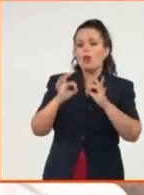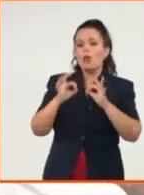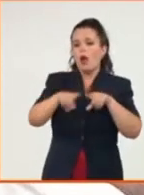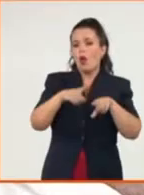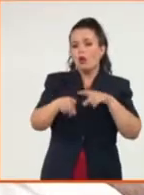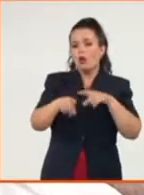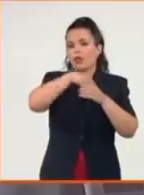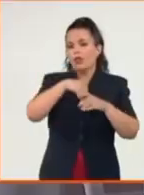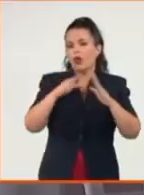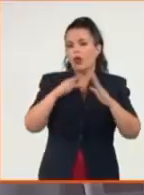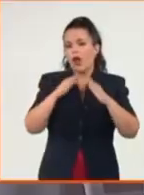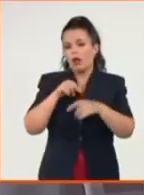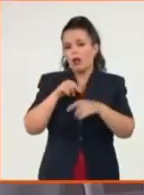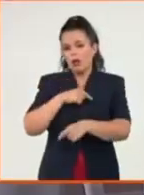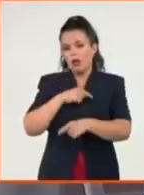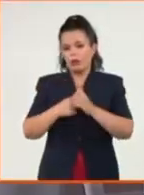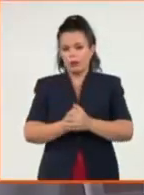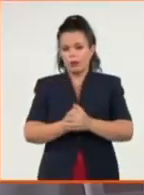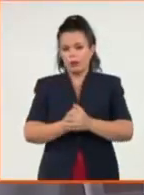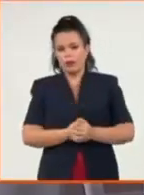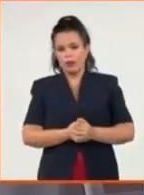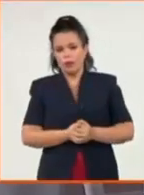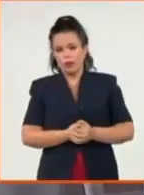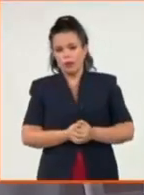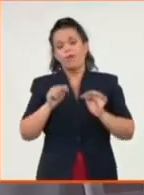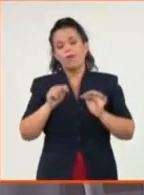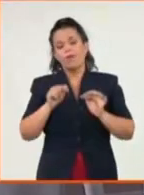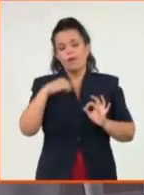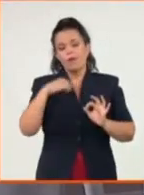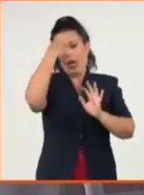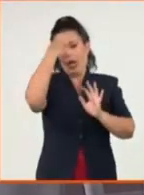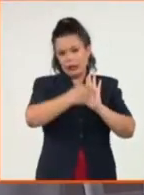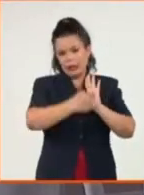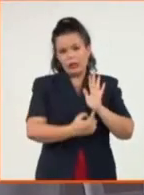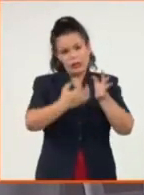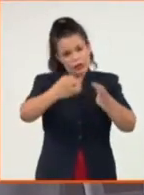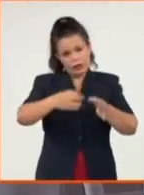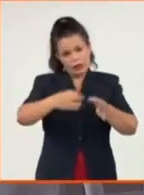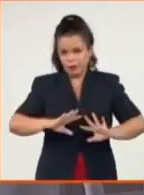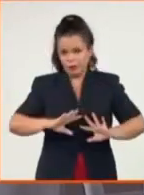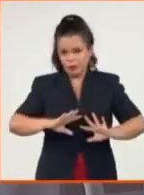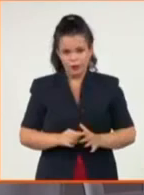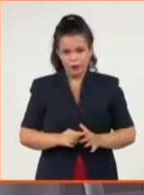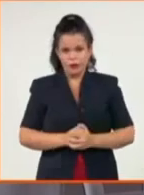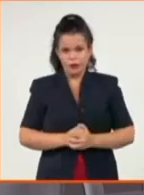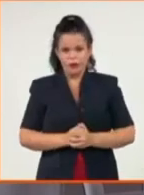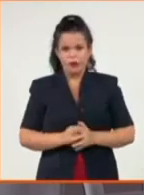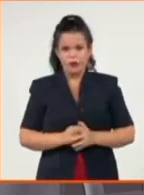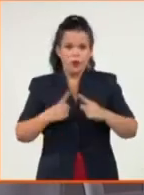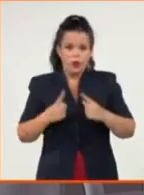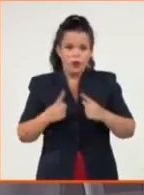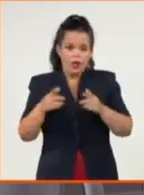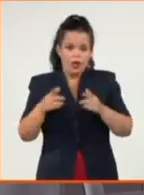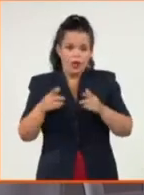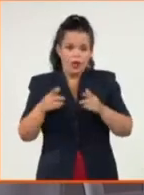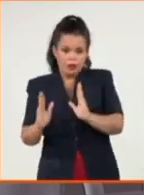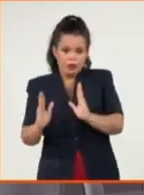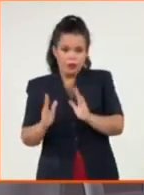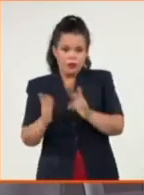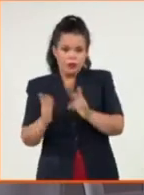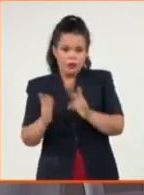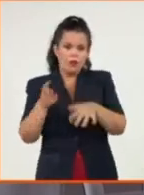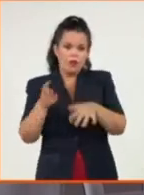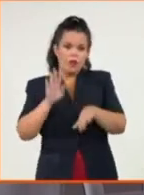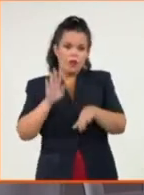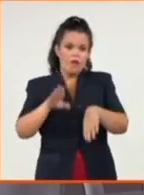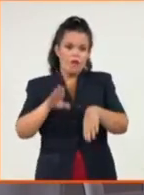éstos x la característica de esos son comunes y bueno están adaptadas también a agua a nuestros niveles de tensión que están